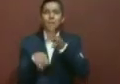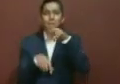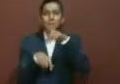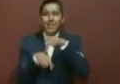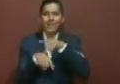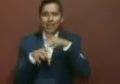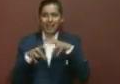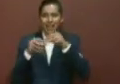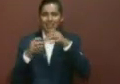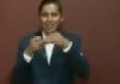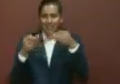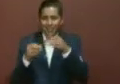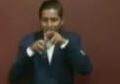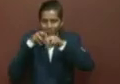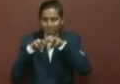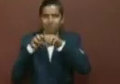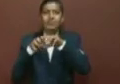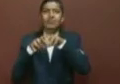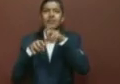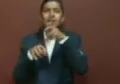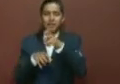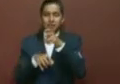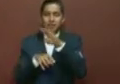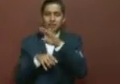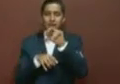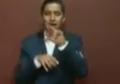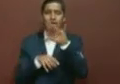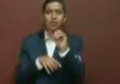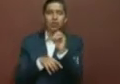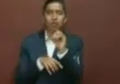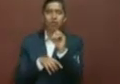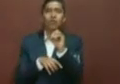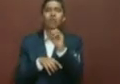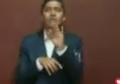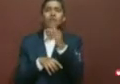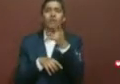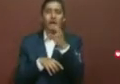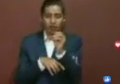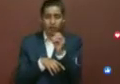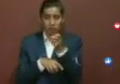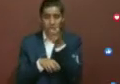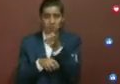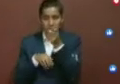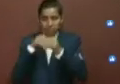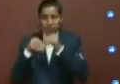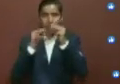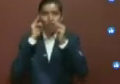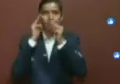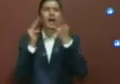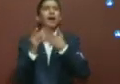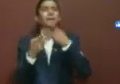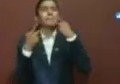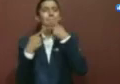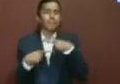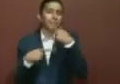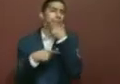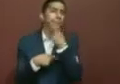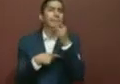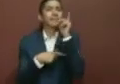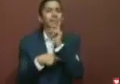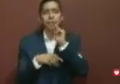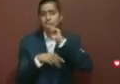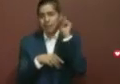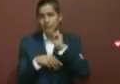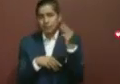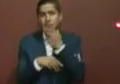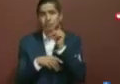Como ustedes saben, los museos son espacios de diálogo, de coincidencia. Va a haber alfareros, alfareras